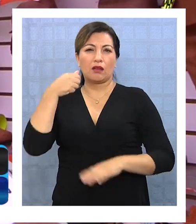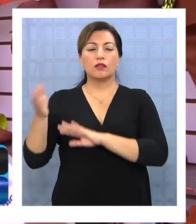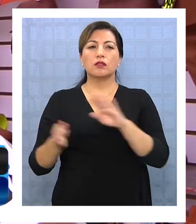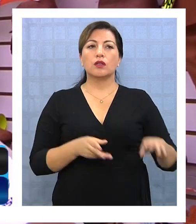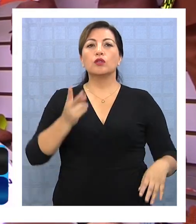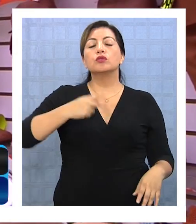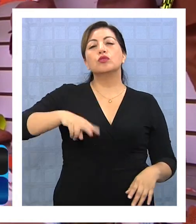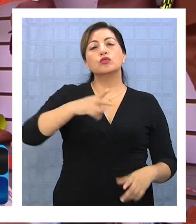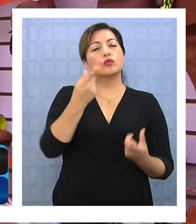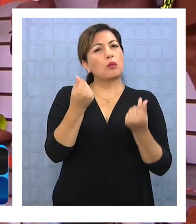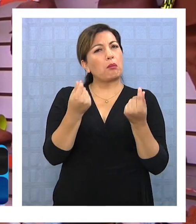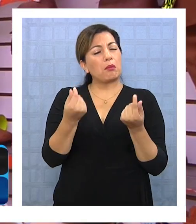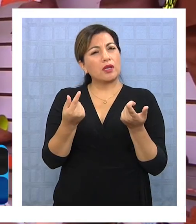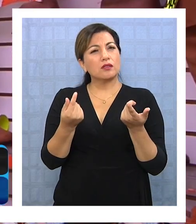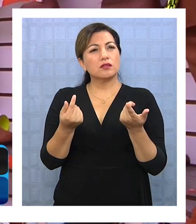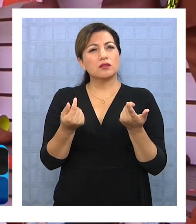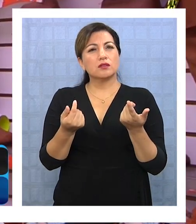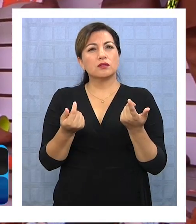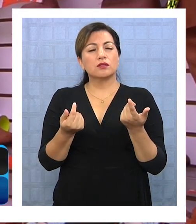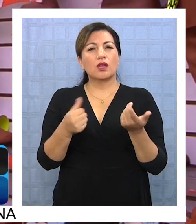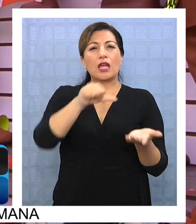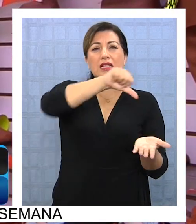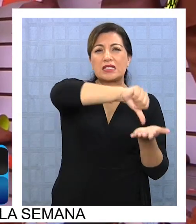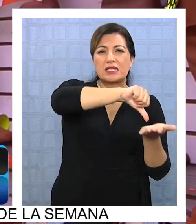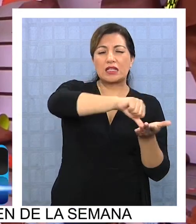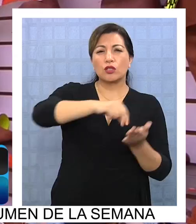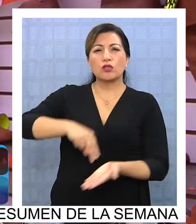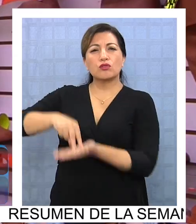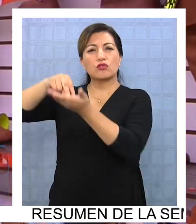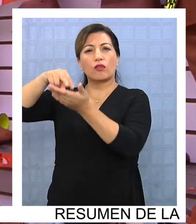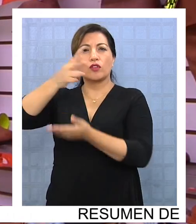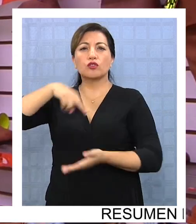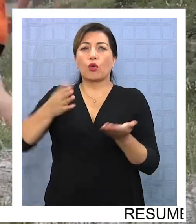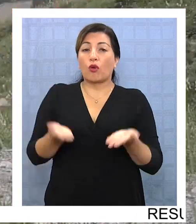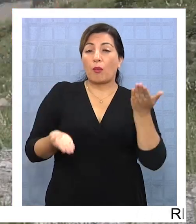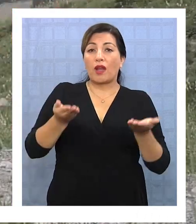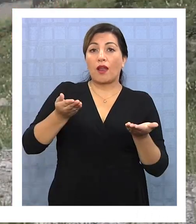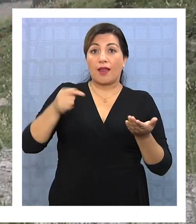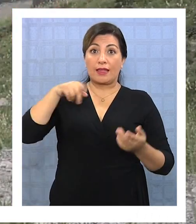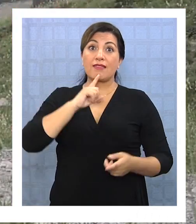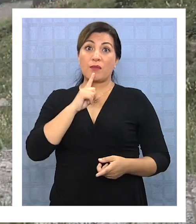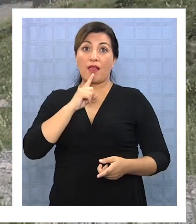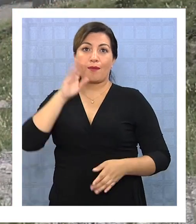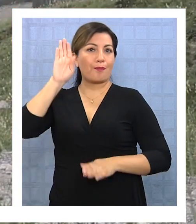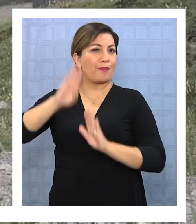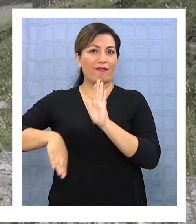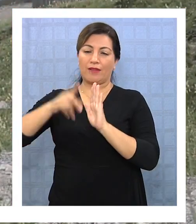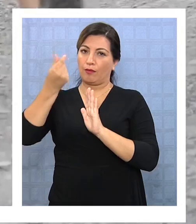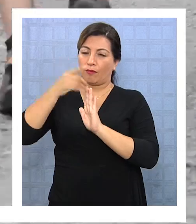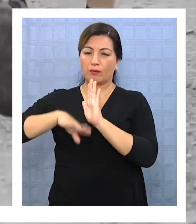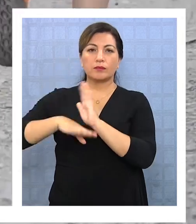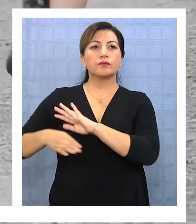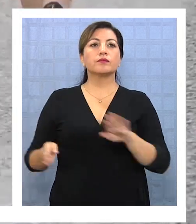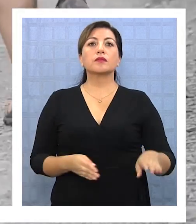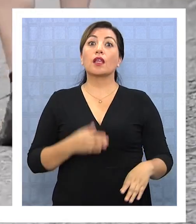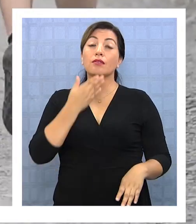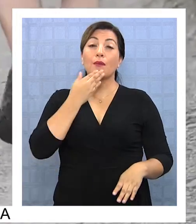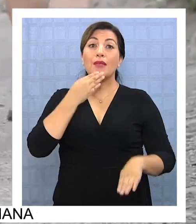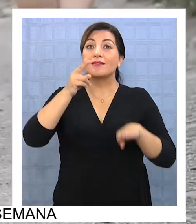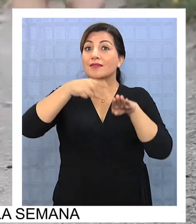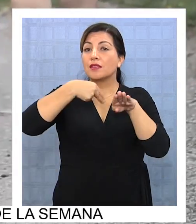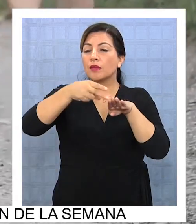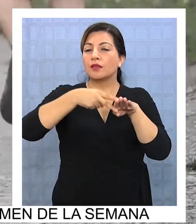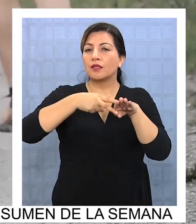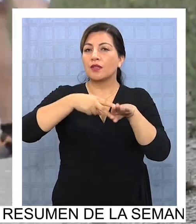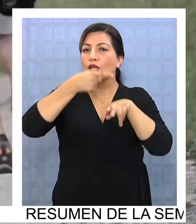en precio hemos estado barajando lo que respecta al centro, Sofi, está más barato acá. Para los fanáticos de las zapatillas y el trekking,